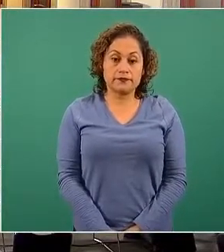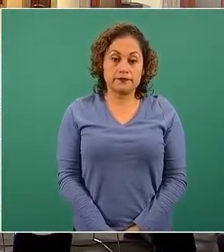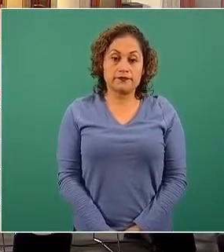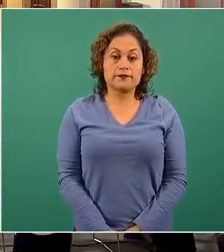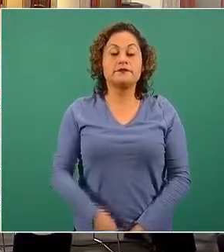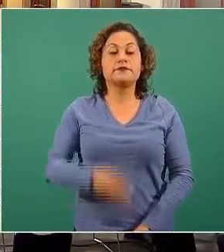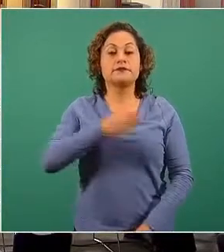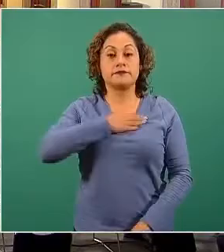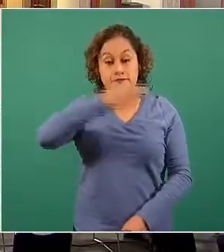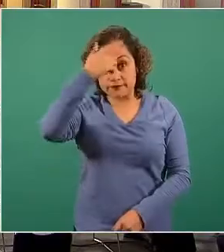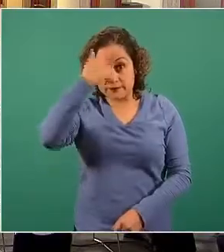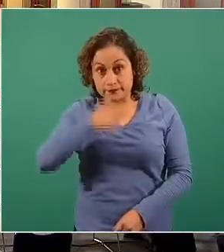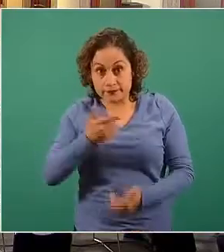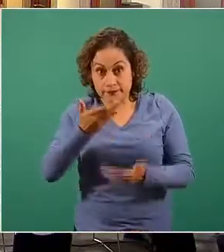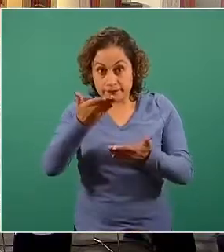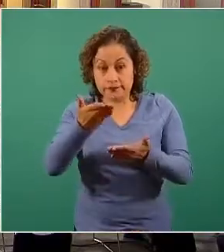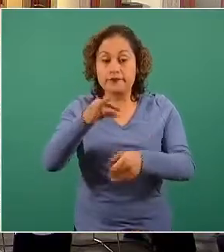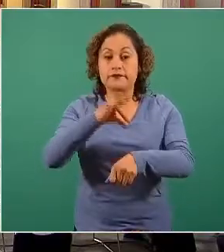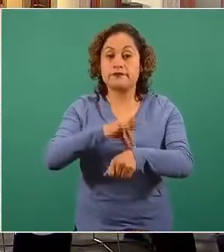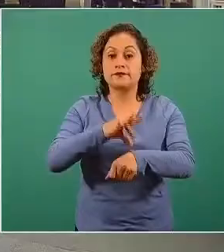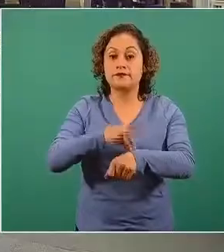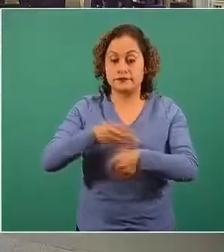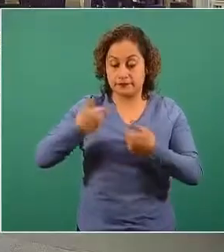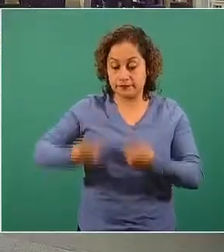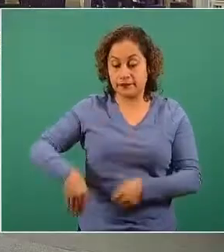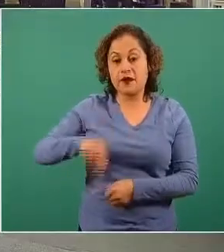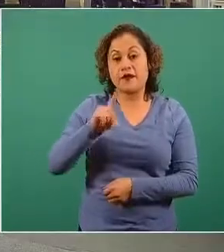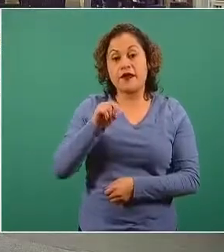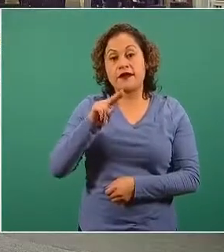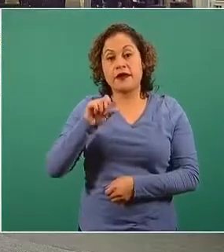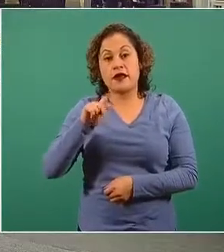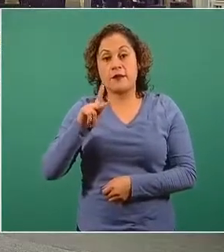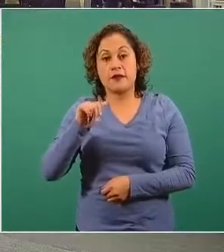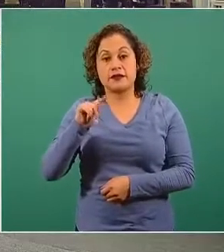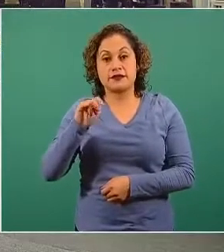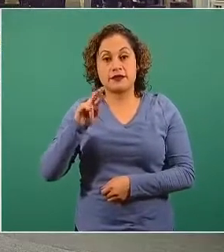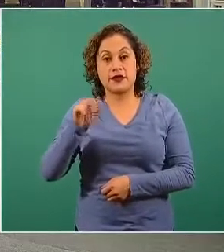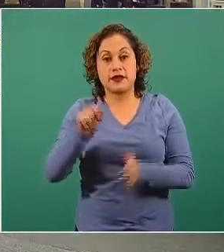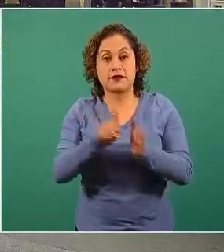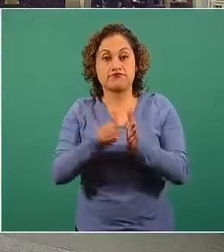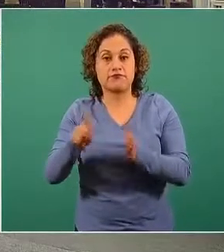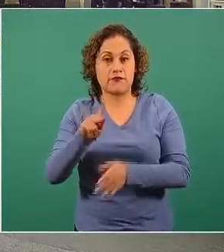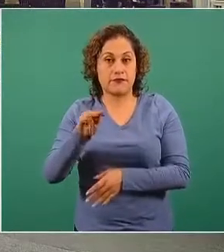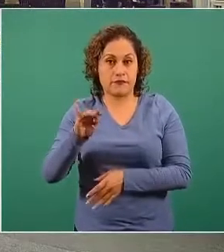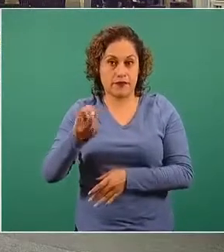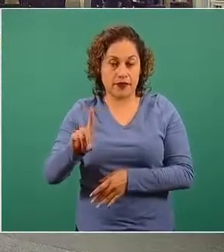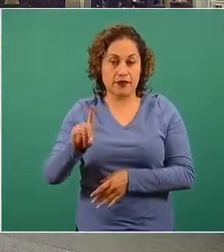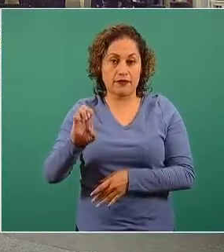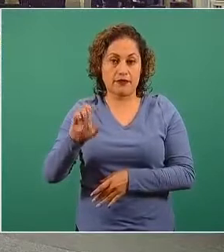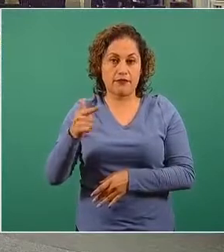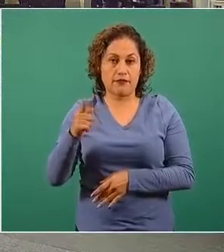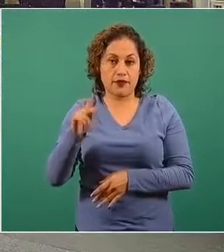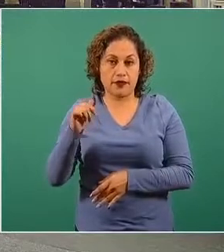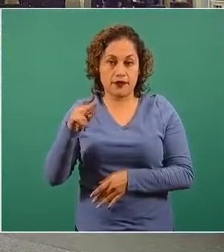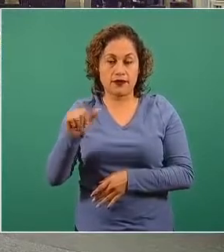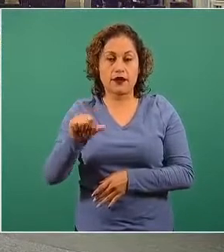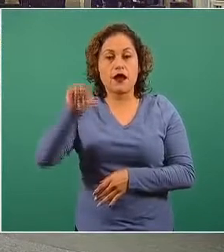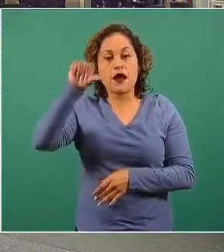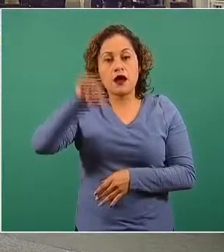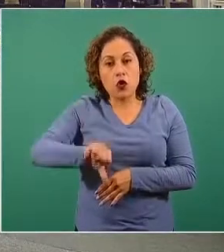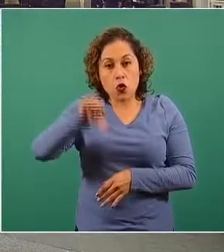Buenas noches, doctor Daniela Pastrana, de Pie de Página. Hoy en la conferencia de